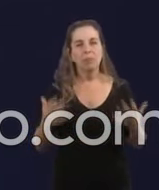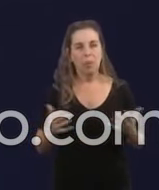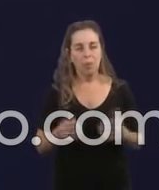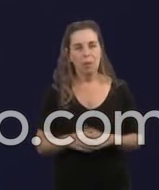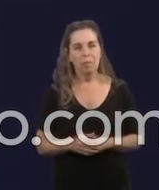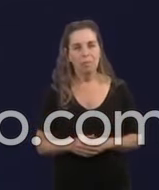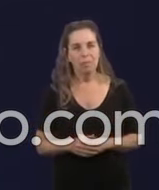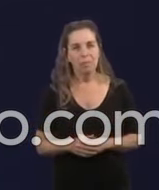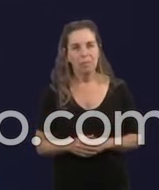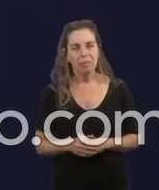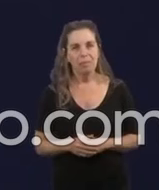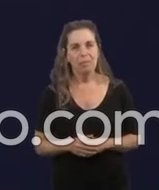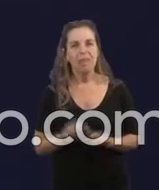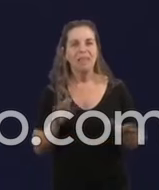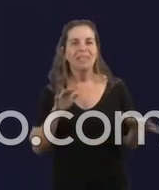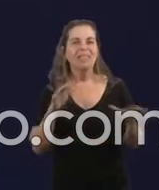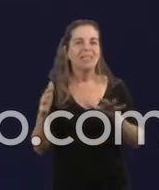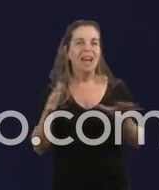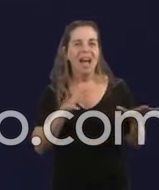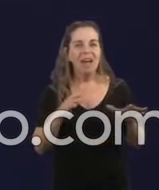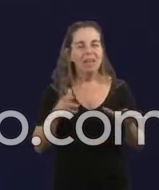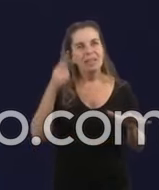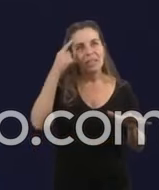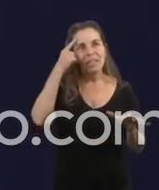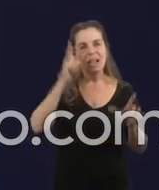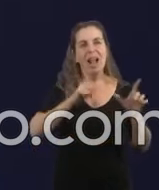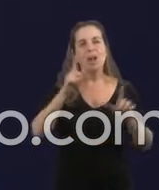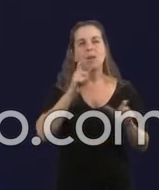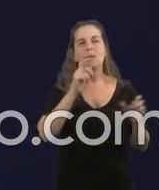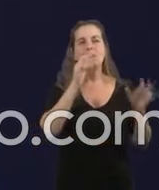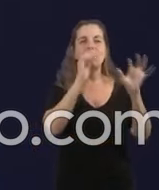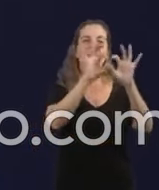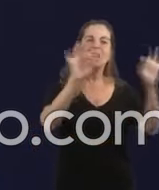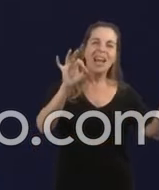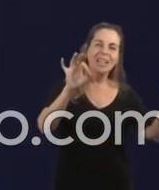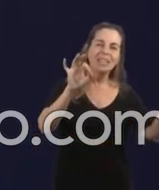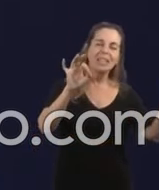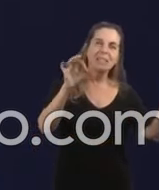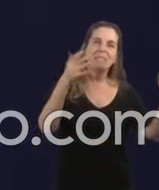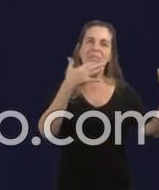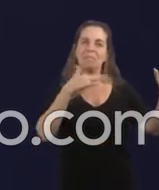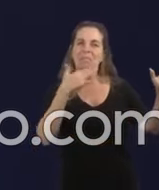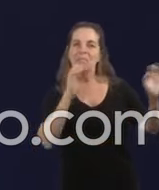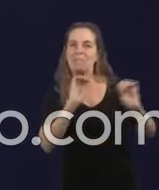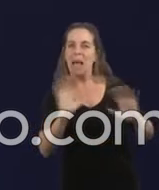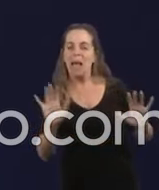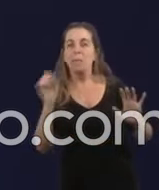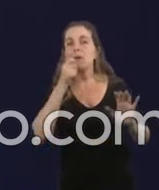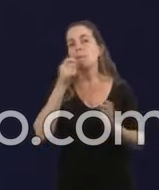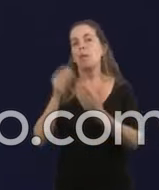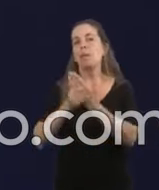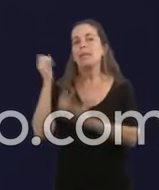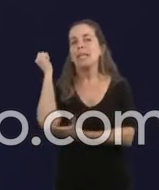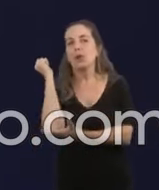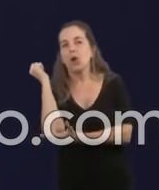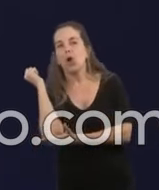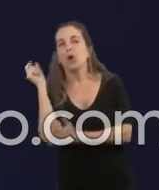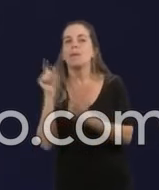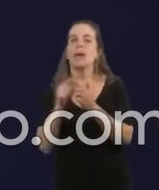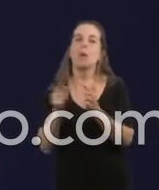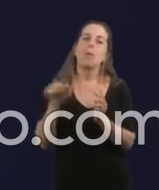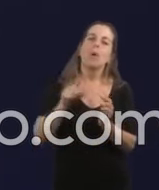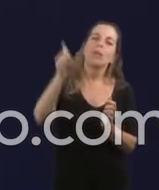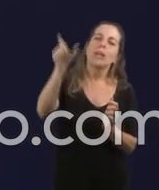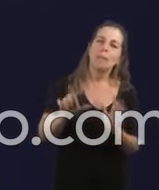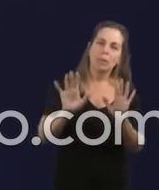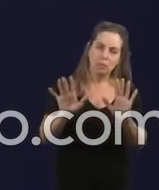el el porque a veces se sacan de contexto algunas frases del del sea del ministro de economía o sea de cualquier otra persona y acá